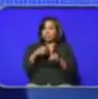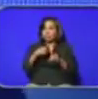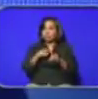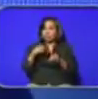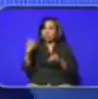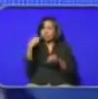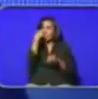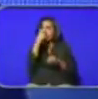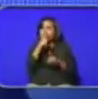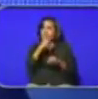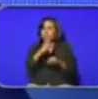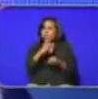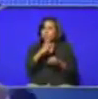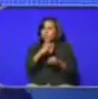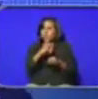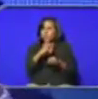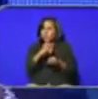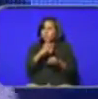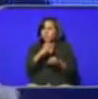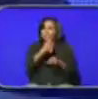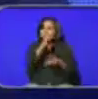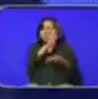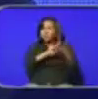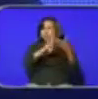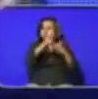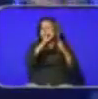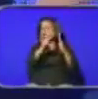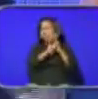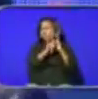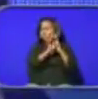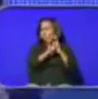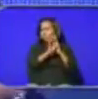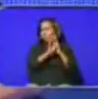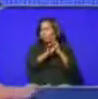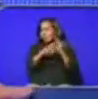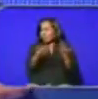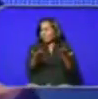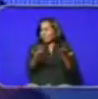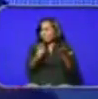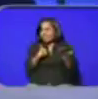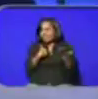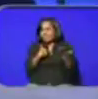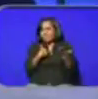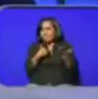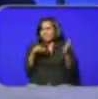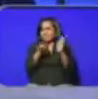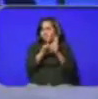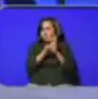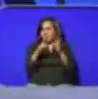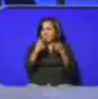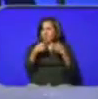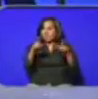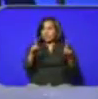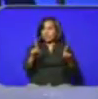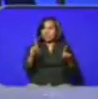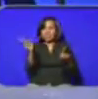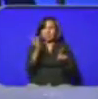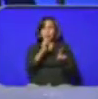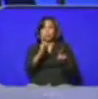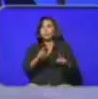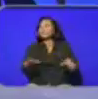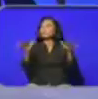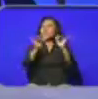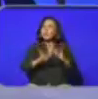es el secreto de la Universidad Tecnológica de Panamá, usted tiene una ley distinta de otras universidades, no, es la misma gente, somos panameños, las mismas